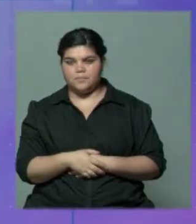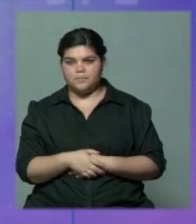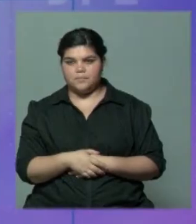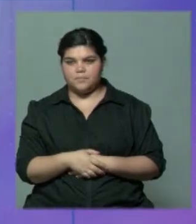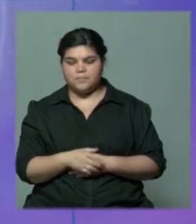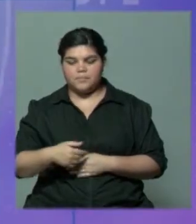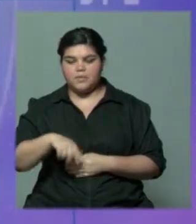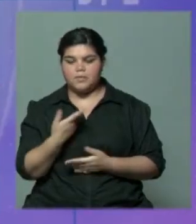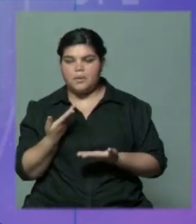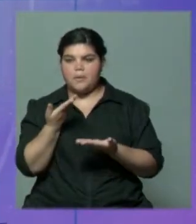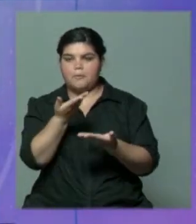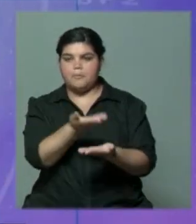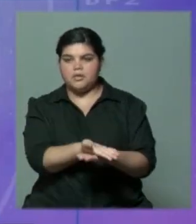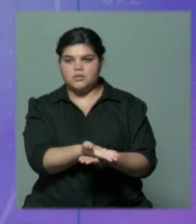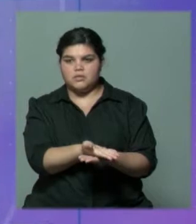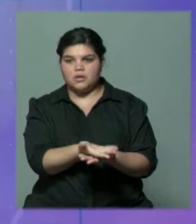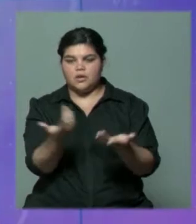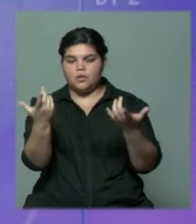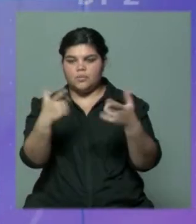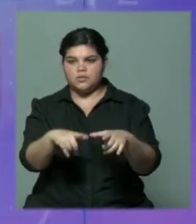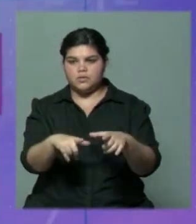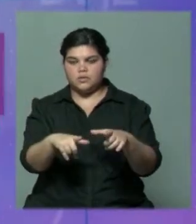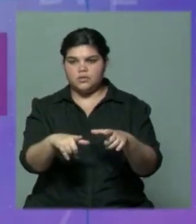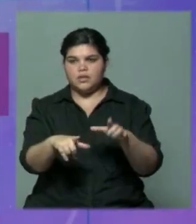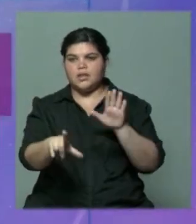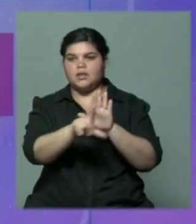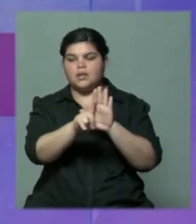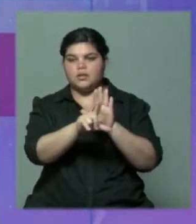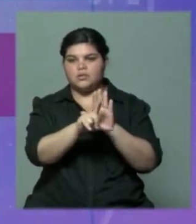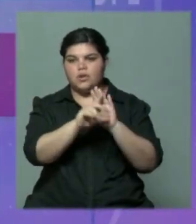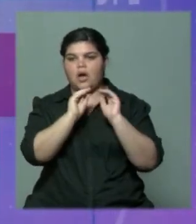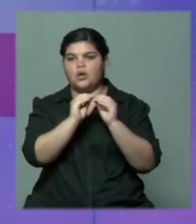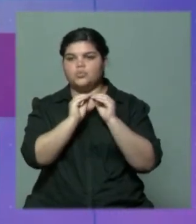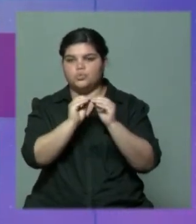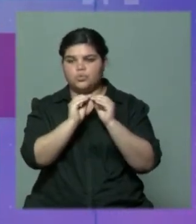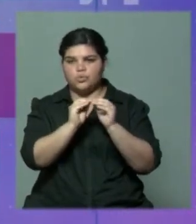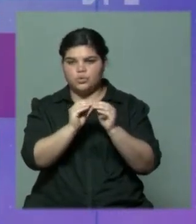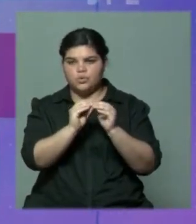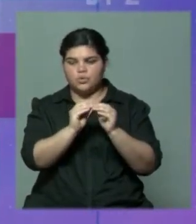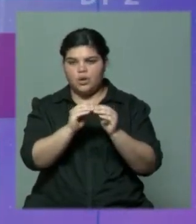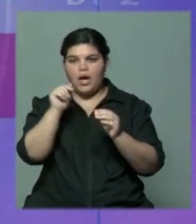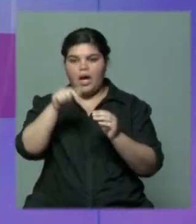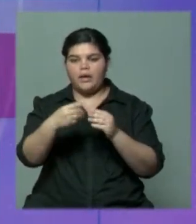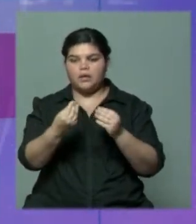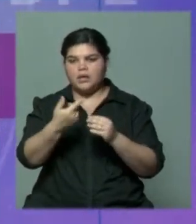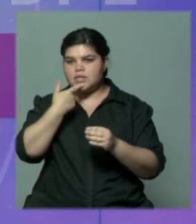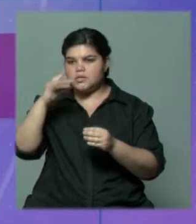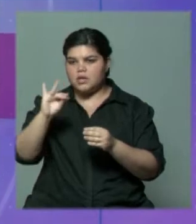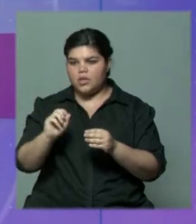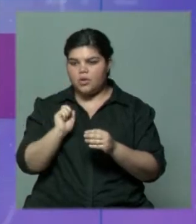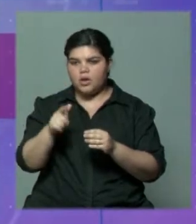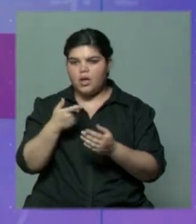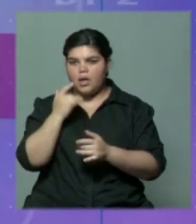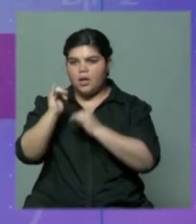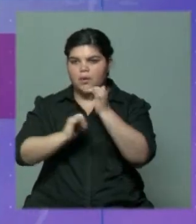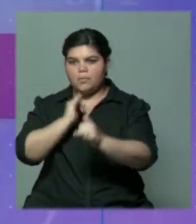Venimos a presentarnos ante la Comisión de Legislación y Asuntos Constitucionales a los efectos de explicarles a los señores senadores cuál es el espíritu